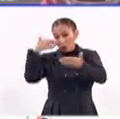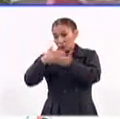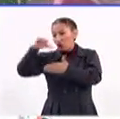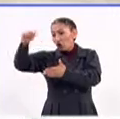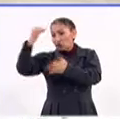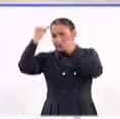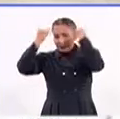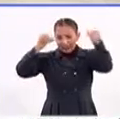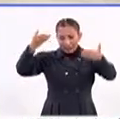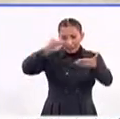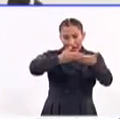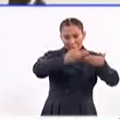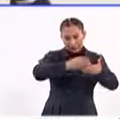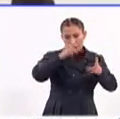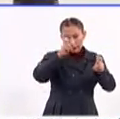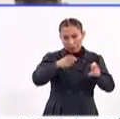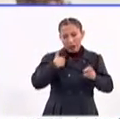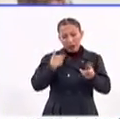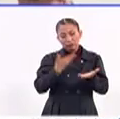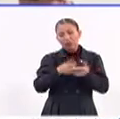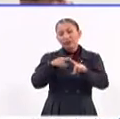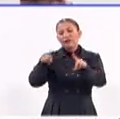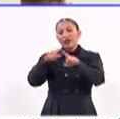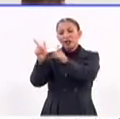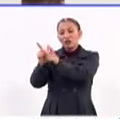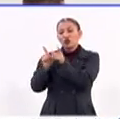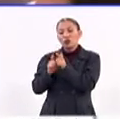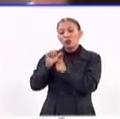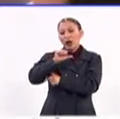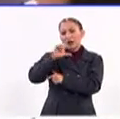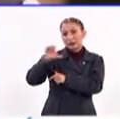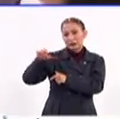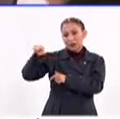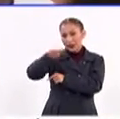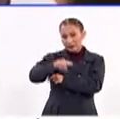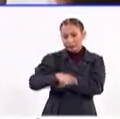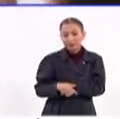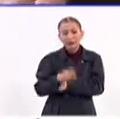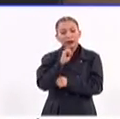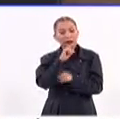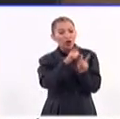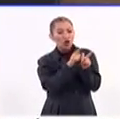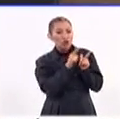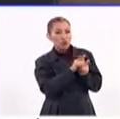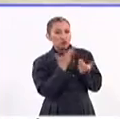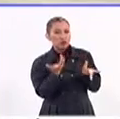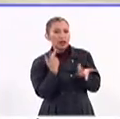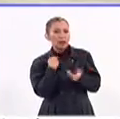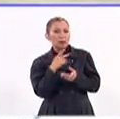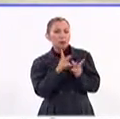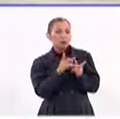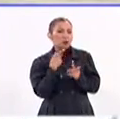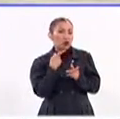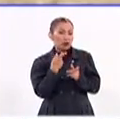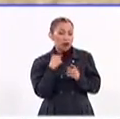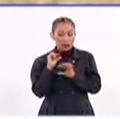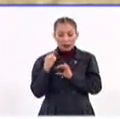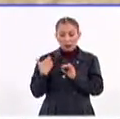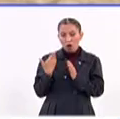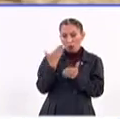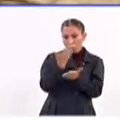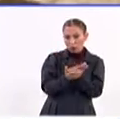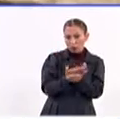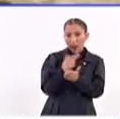otras iniciativas que en la materia han presentado diversos grupos de la sociedad civil organizada y grupos parlamentarios, como la que en días